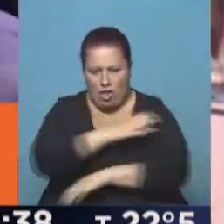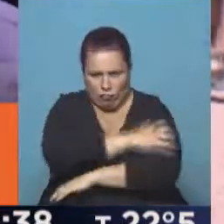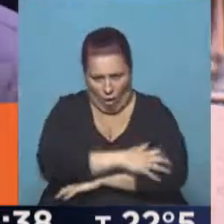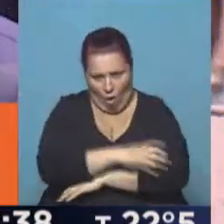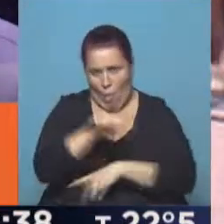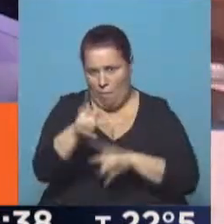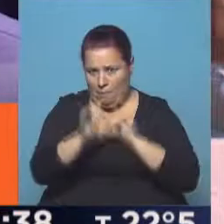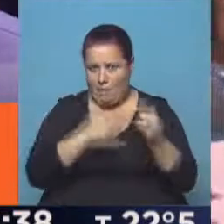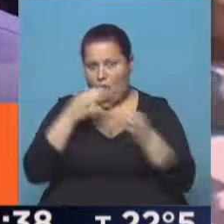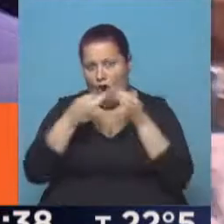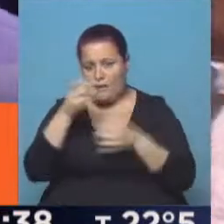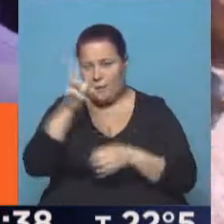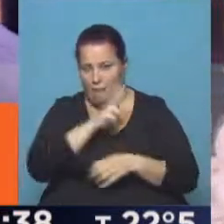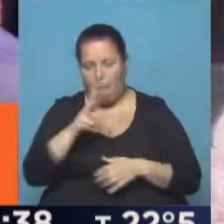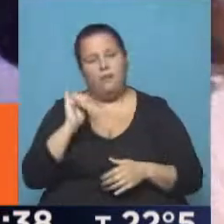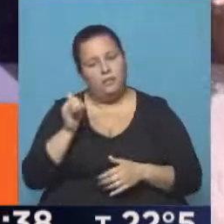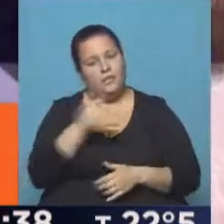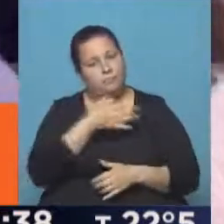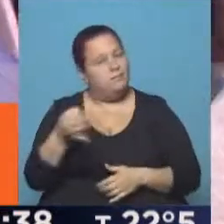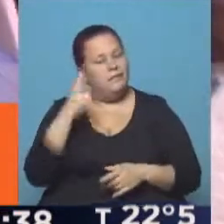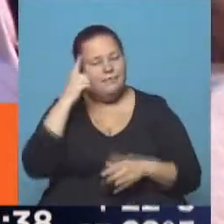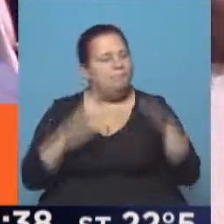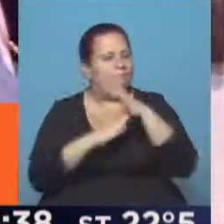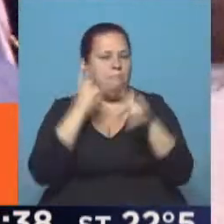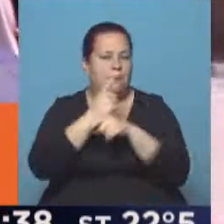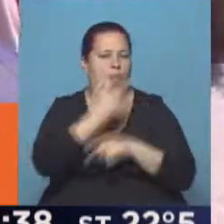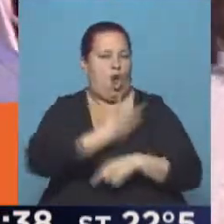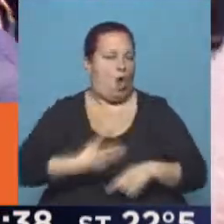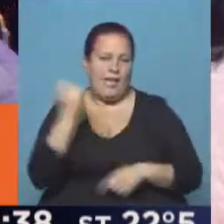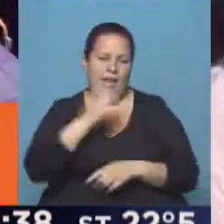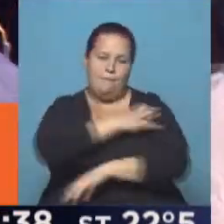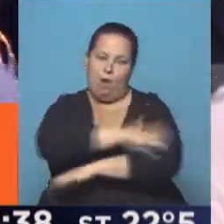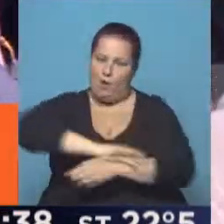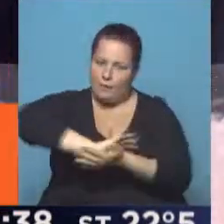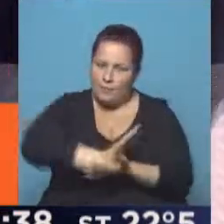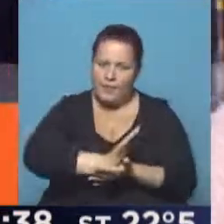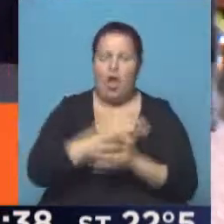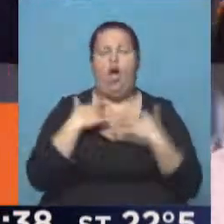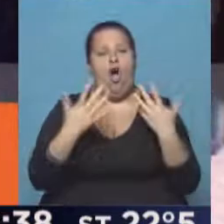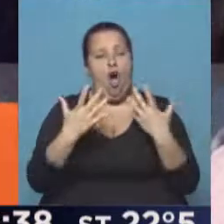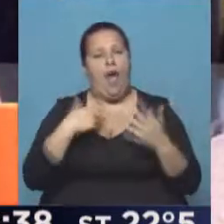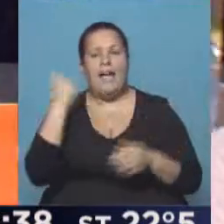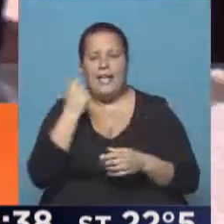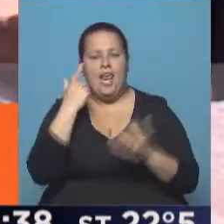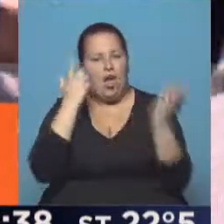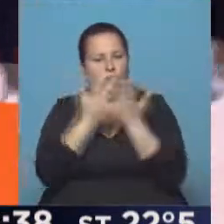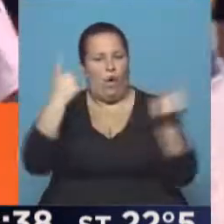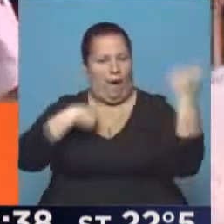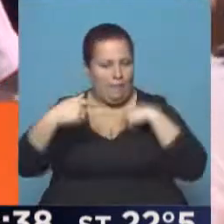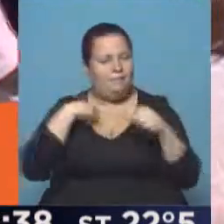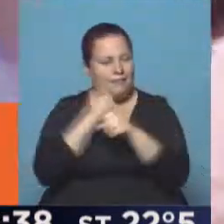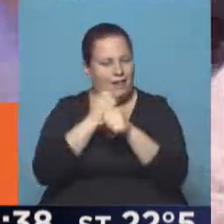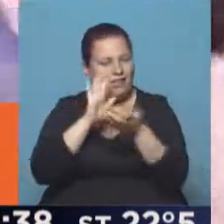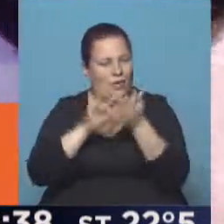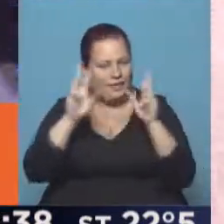tal cual lo habrá conversado con el Papa. Así es, esa es la máxima prioridad que tiene nuestro gobierno y por el cual espero y quiero ser evaluado, así que estamos trabajando